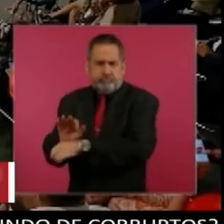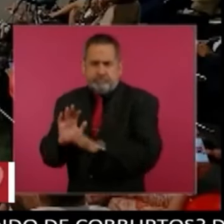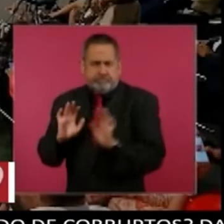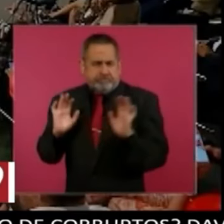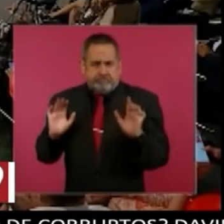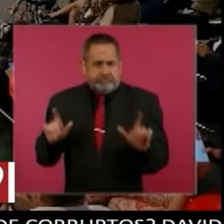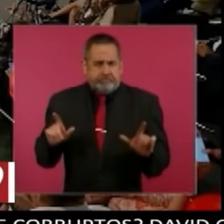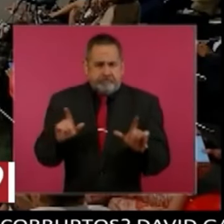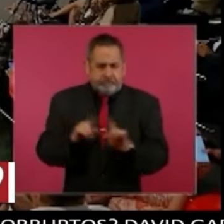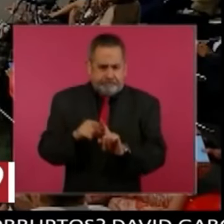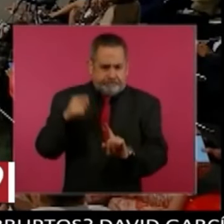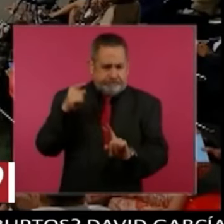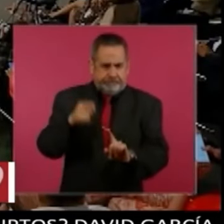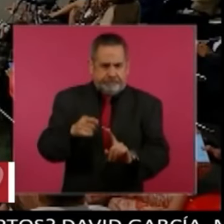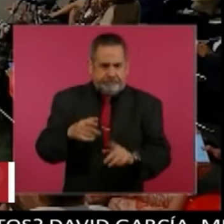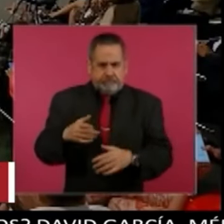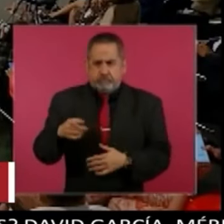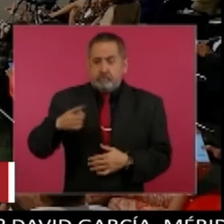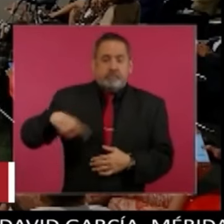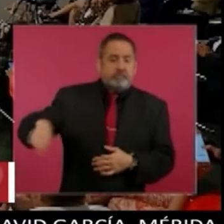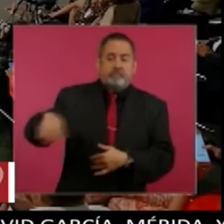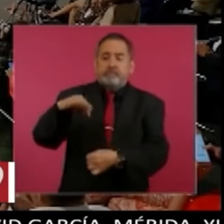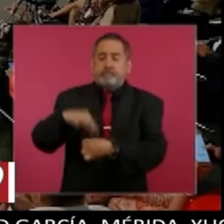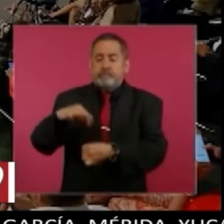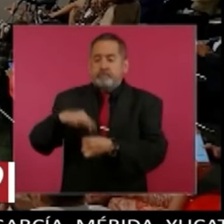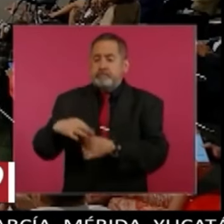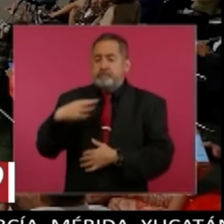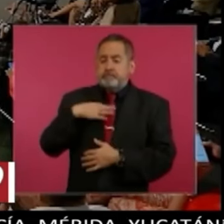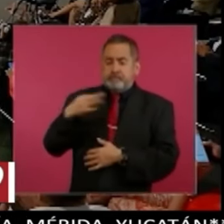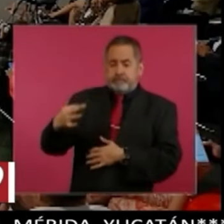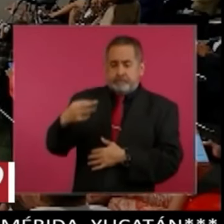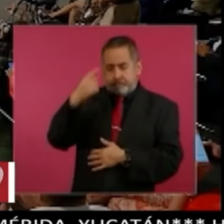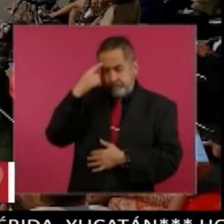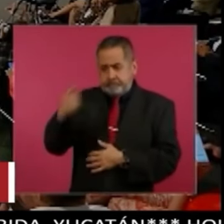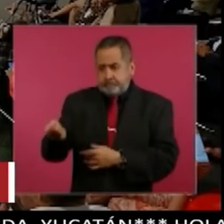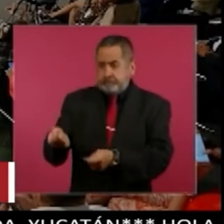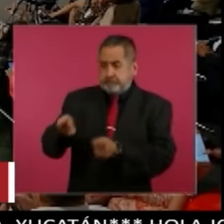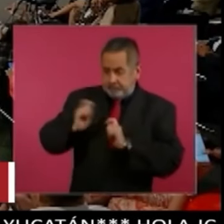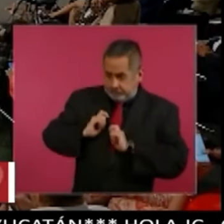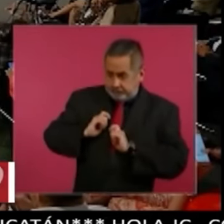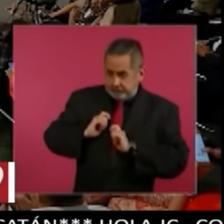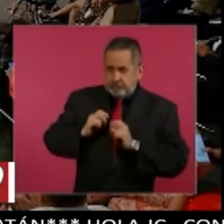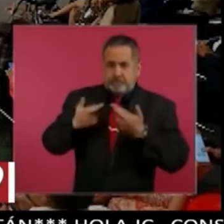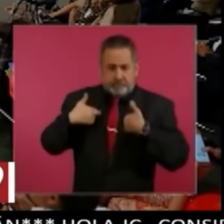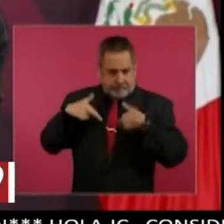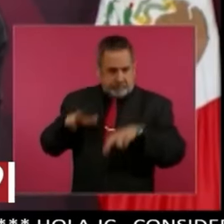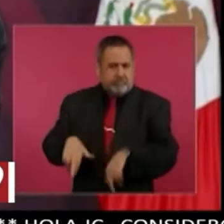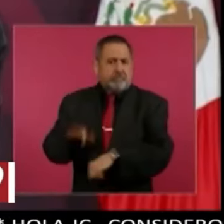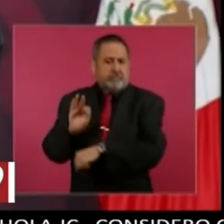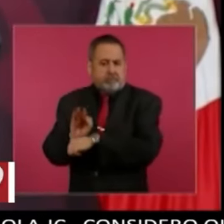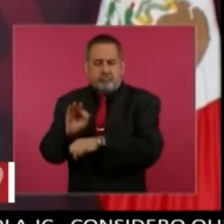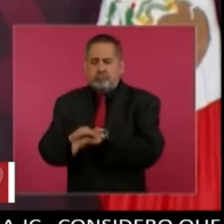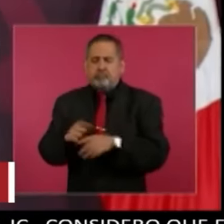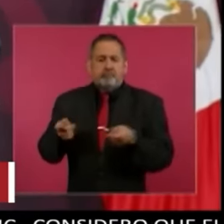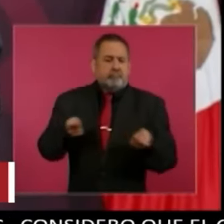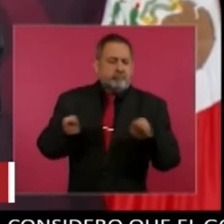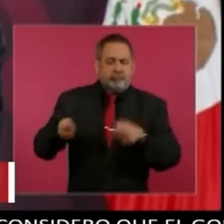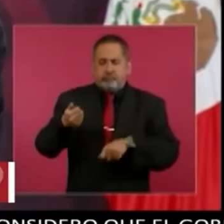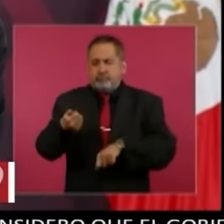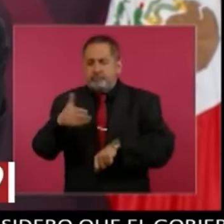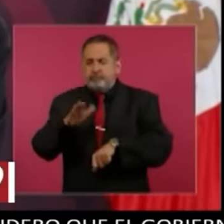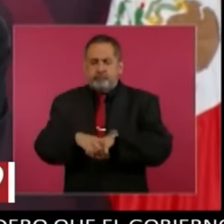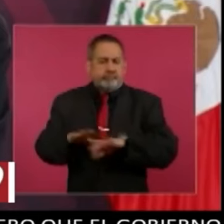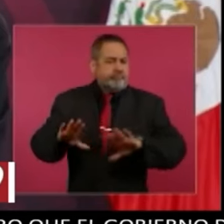proceso electoral, su apoyo a la corcholata y los ataques a Xóchitl Gálvez están prohibidos por la